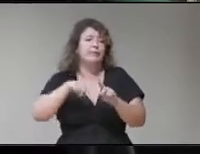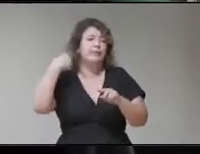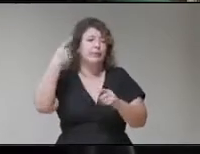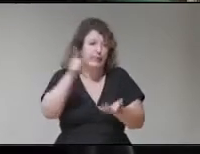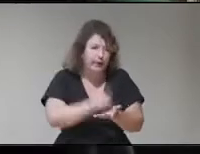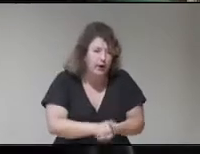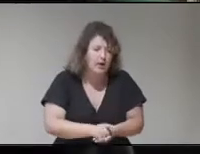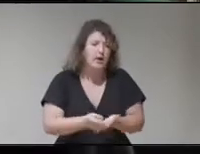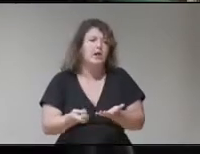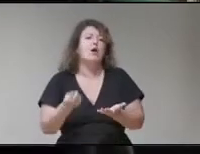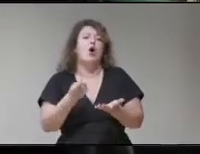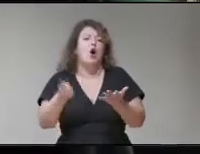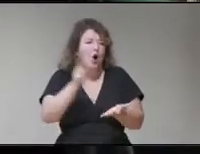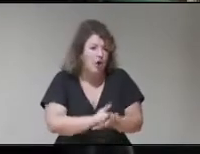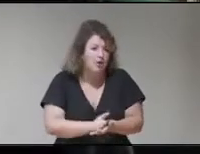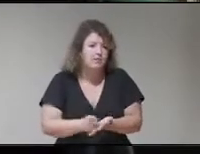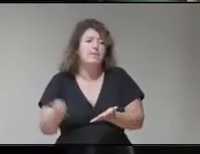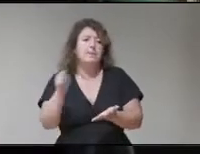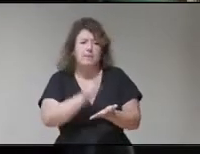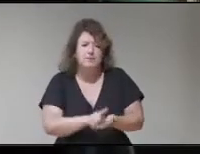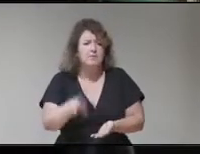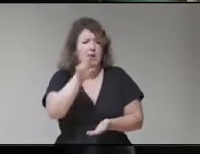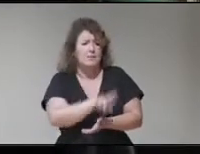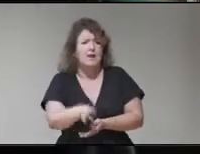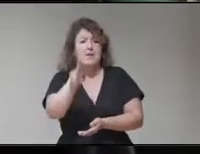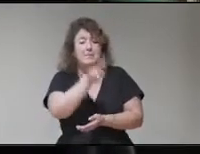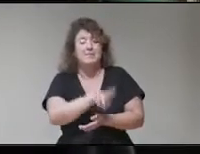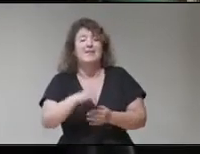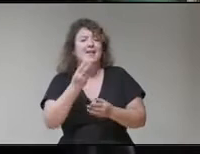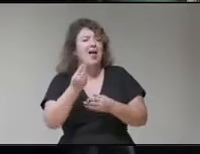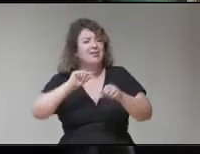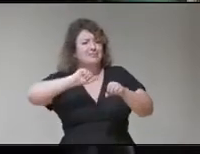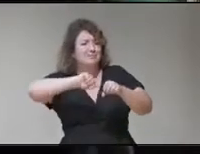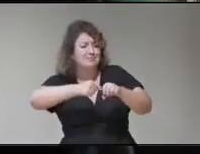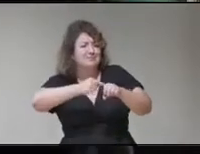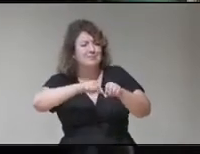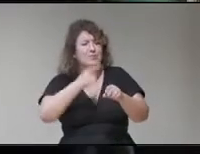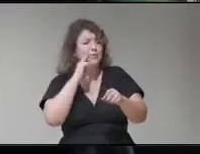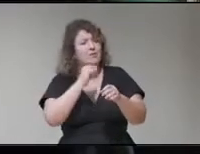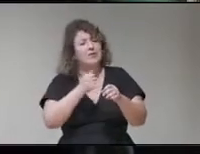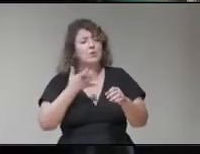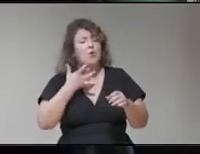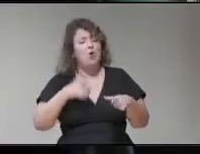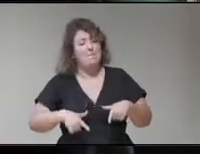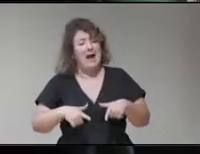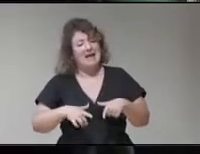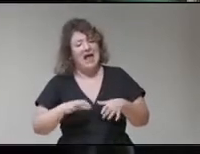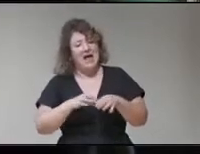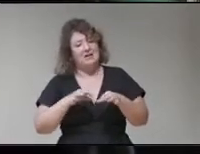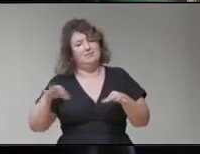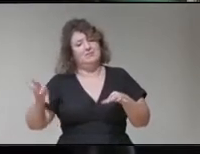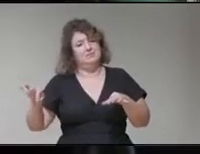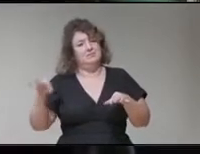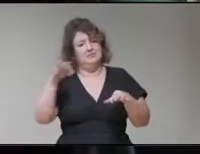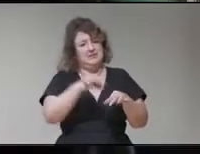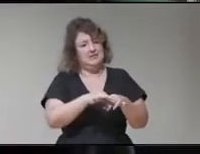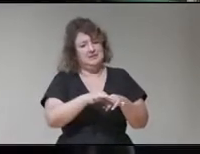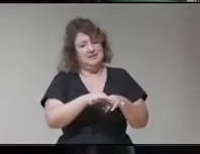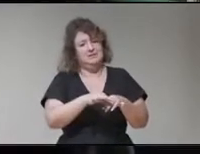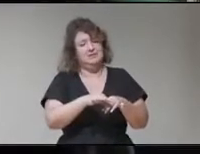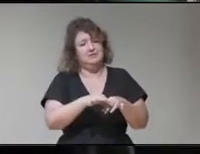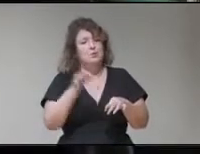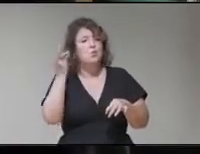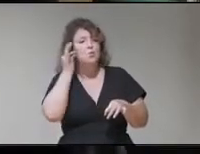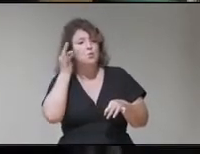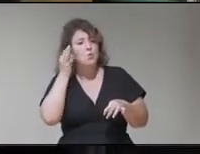de nuevo volvían a recaer y así sucesivamente. Entonces se les hizo un trasplante vaginal. Y el trasplante vaginal de una mujer